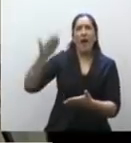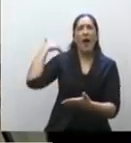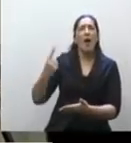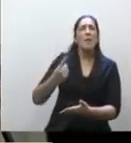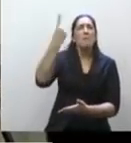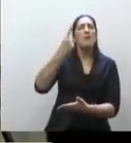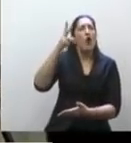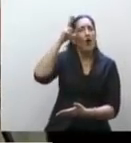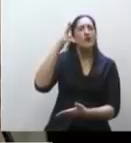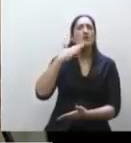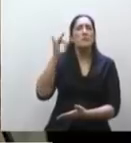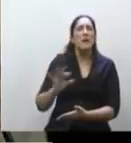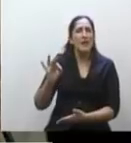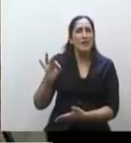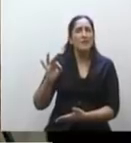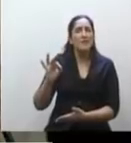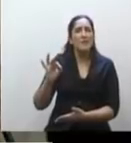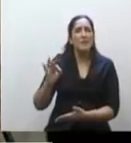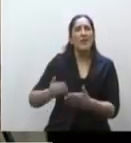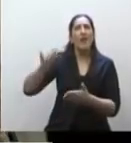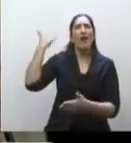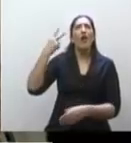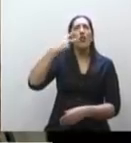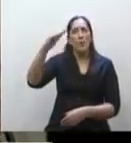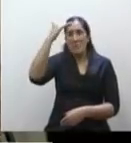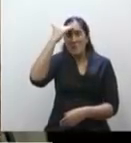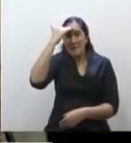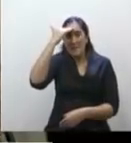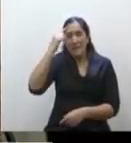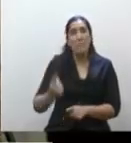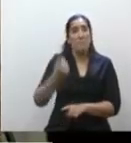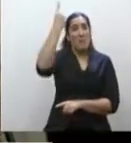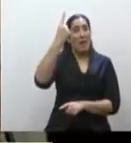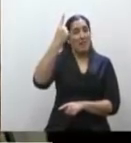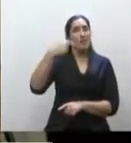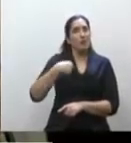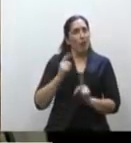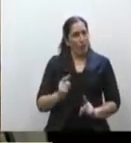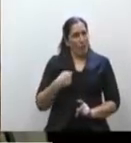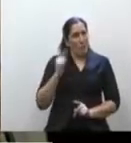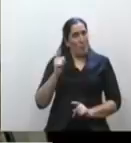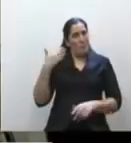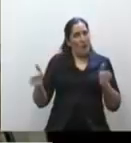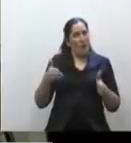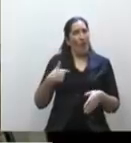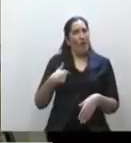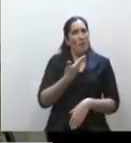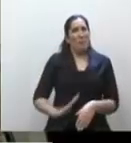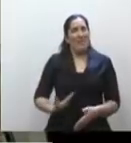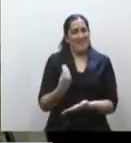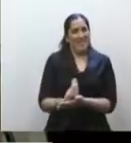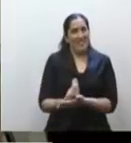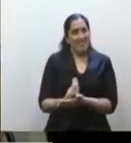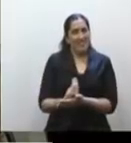primer 8 de marzo se produjo en el 2015. Allí, yo todavía era presidenta,